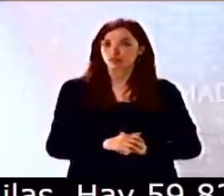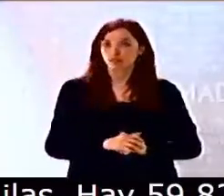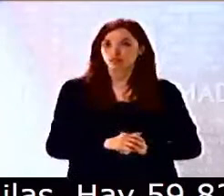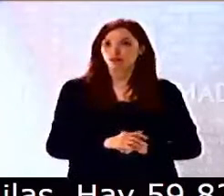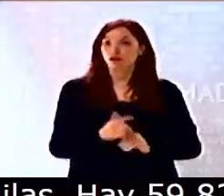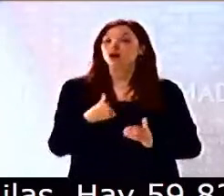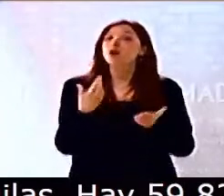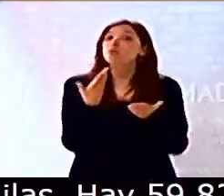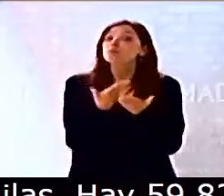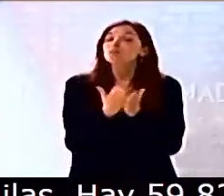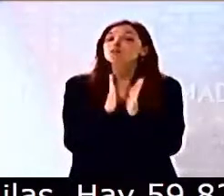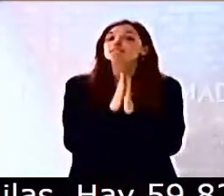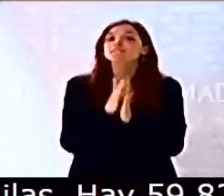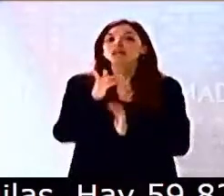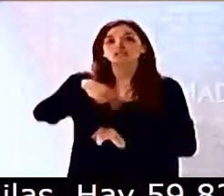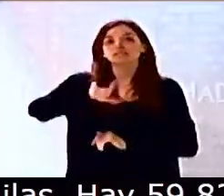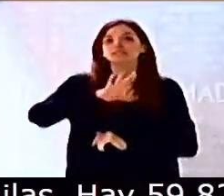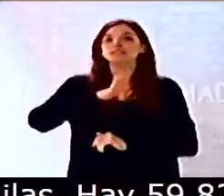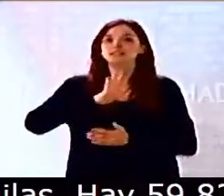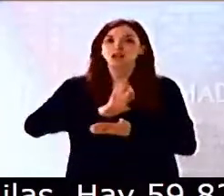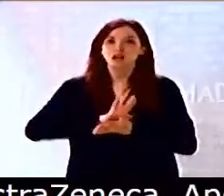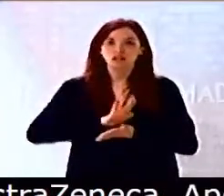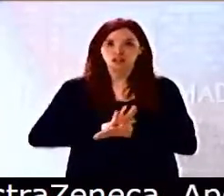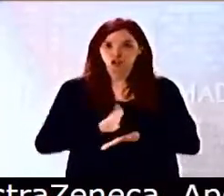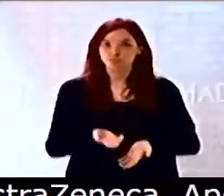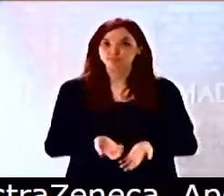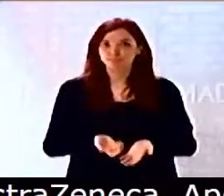Apelo a la tranquilidad.